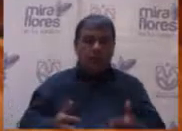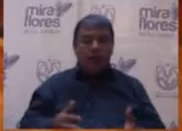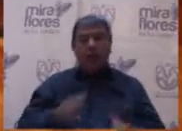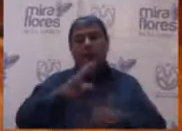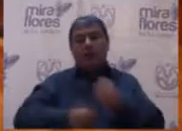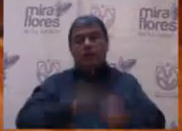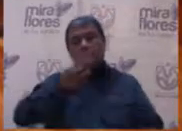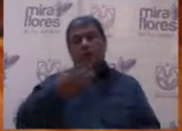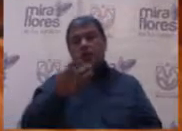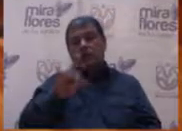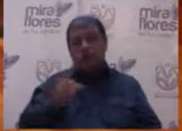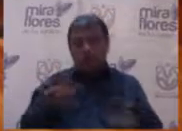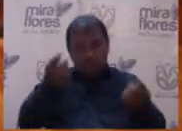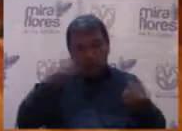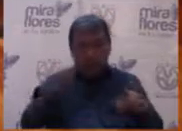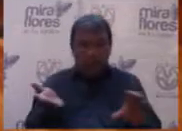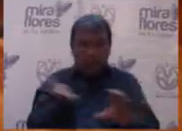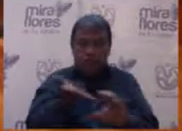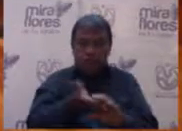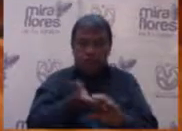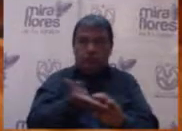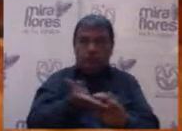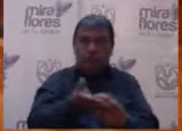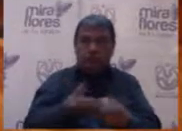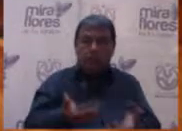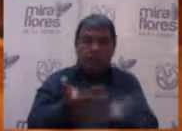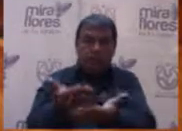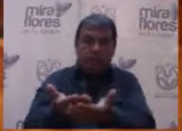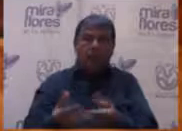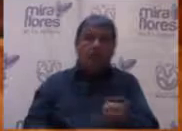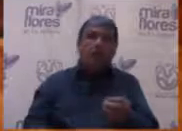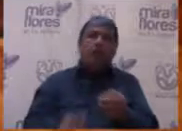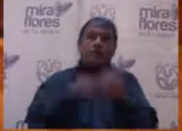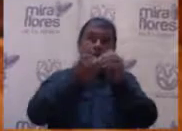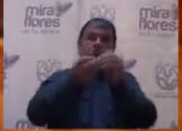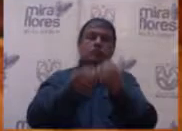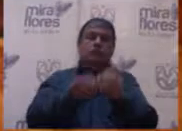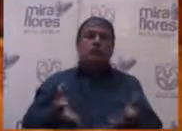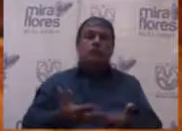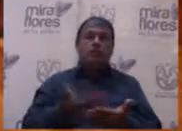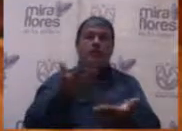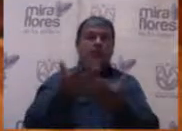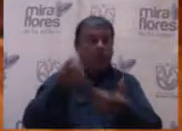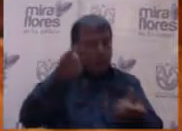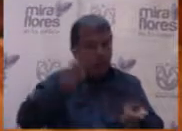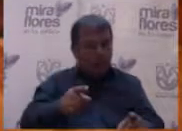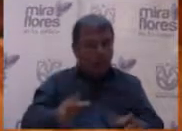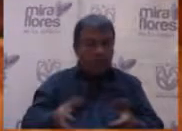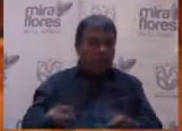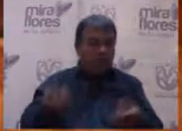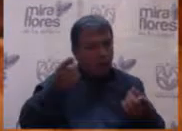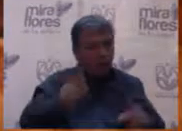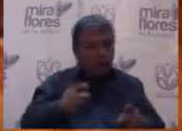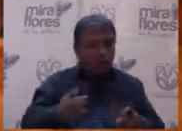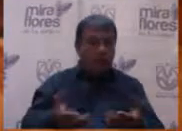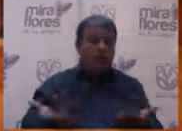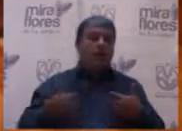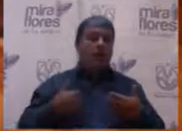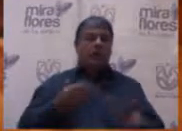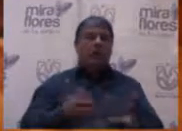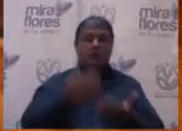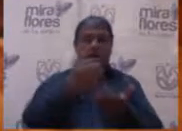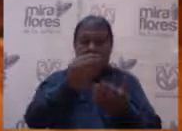2018, acorde con la documentación sustentatoria que como anexo forma parte integrante del presente acuerdo y conforme con las